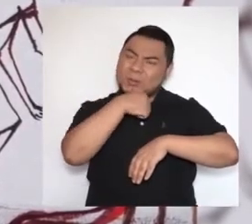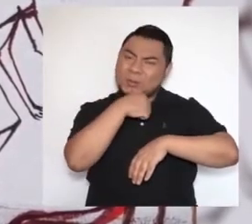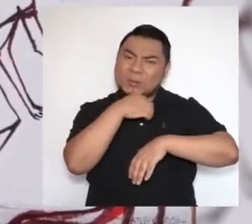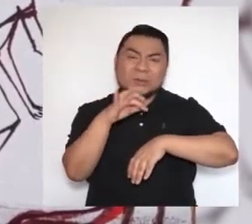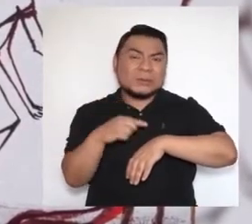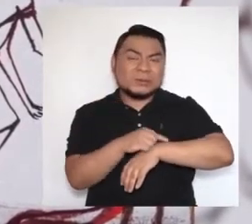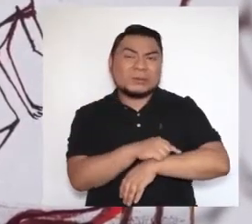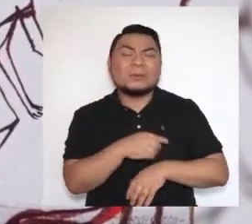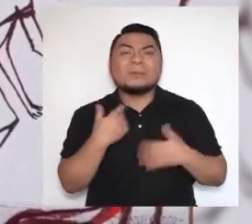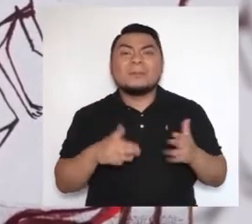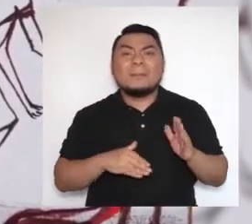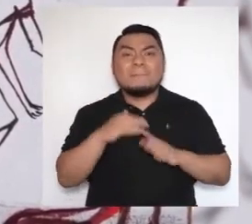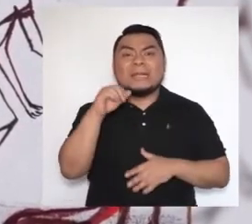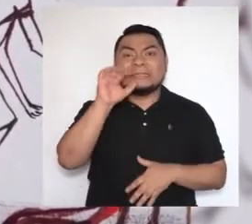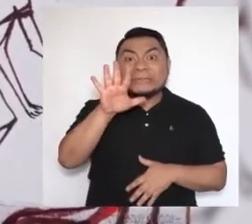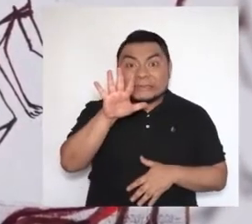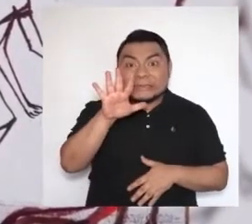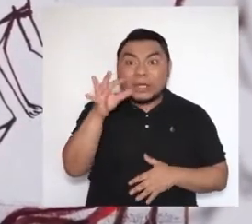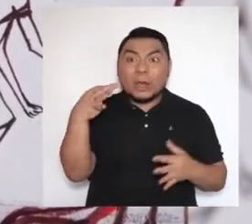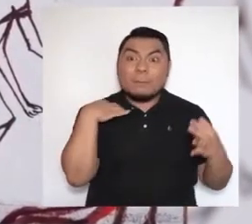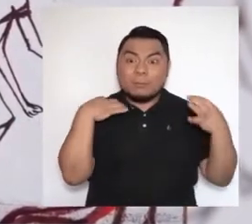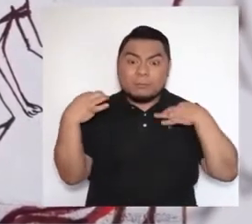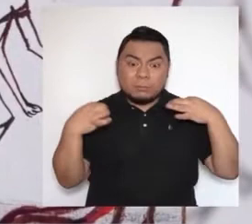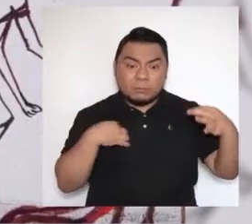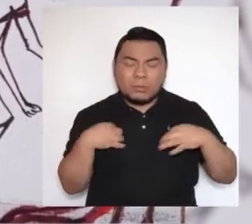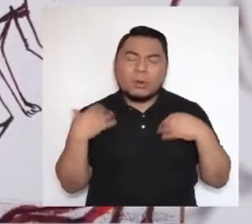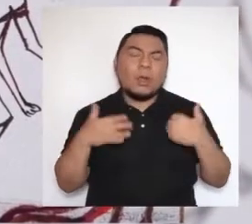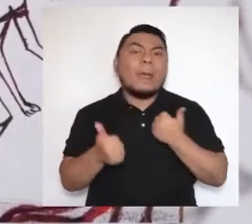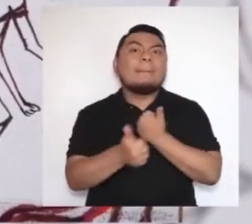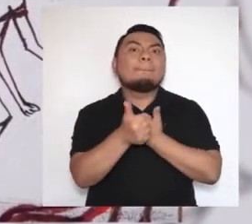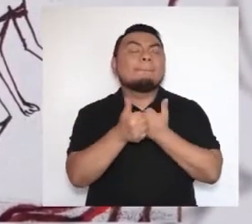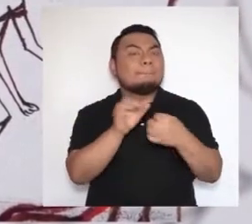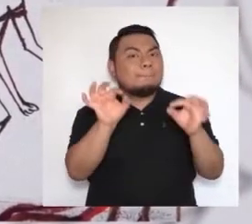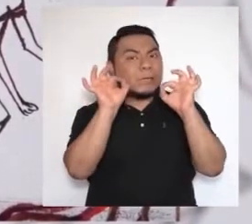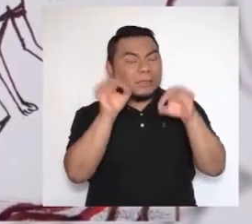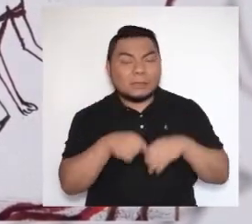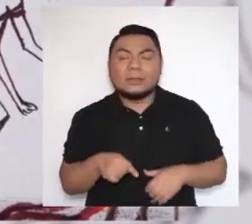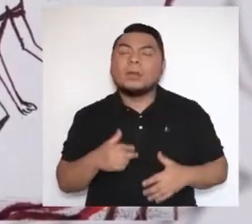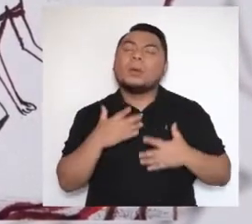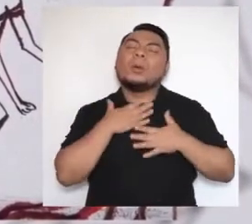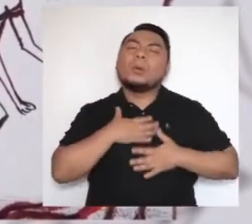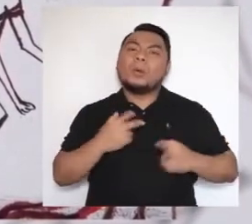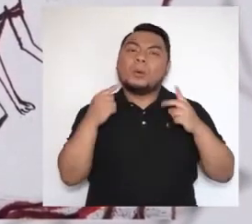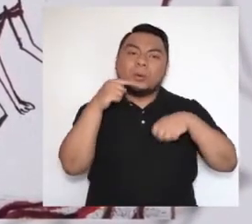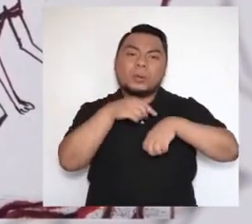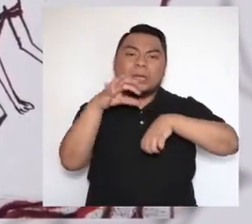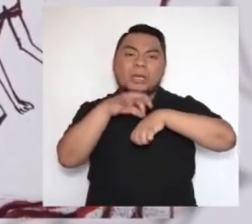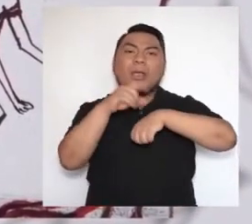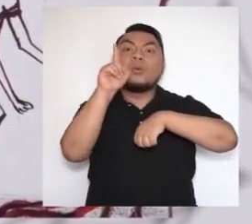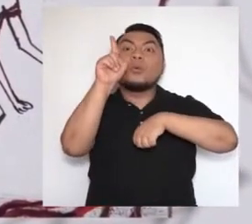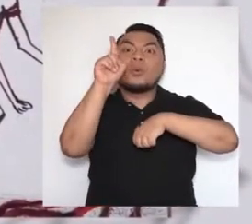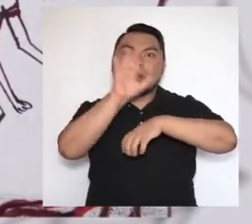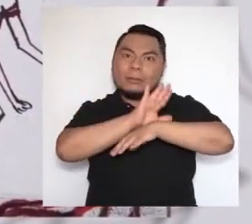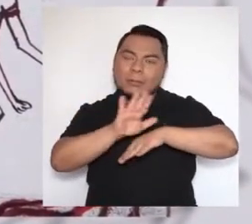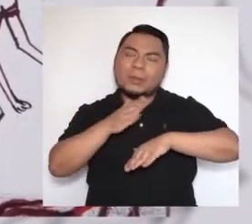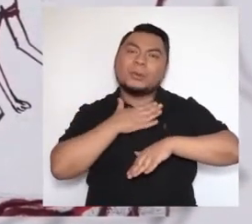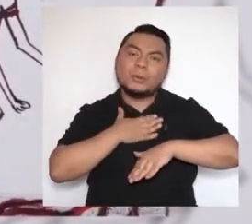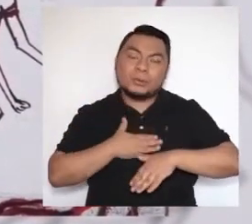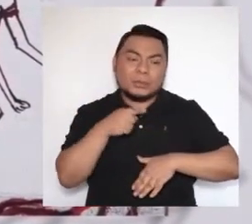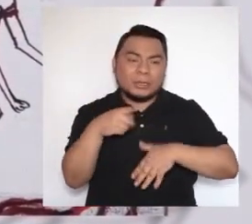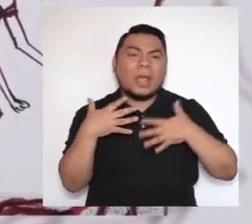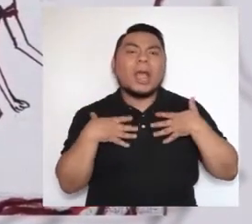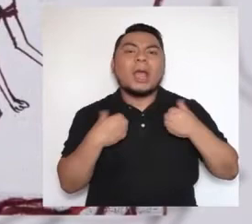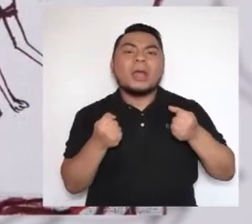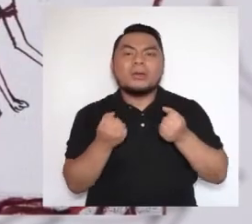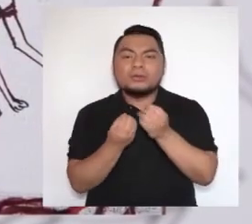dolorosa. Más de 5 es peligrosa. Por suerte, a José Luis le picó solo una.